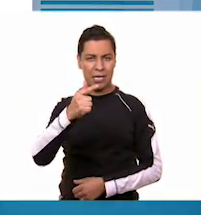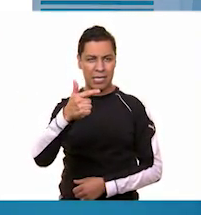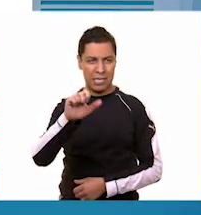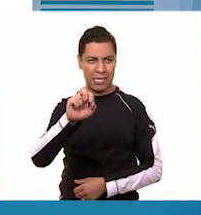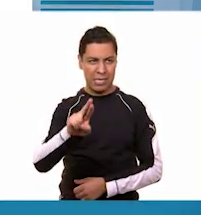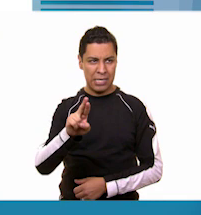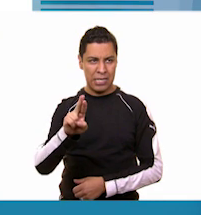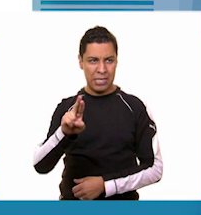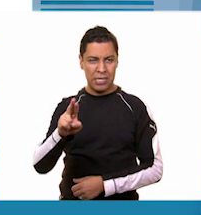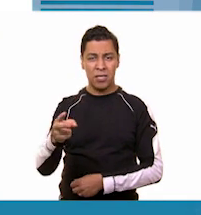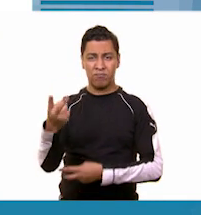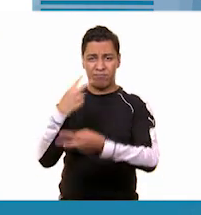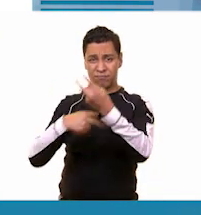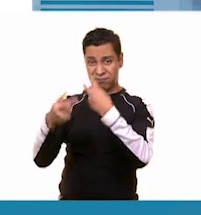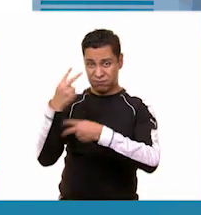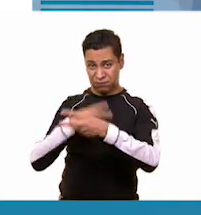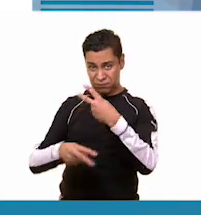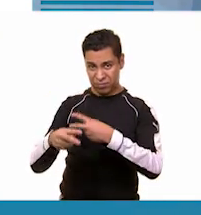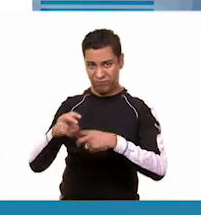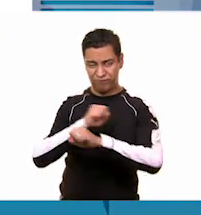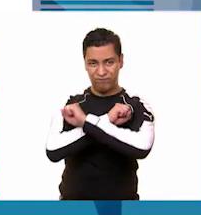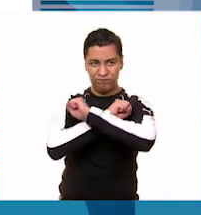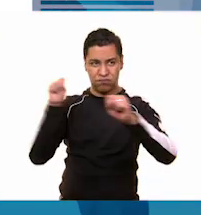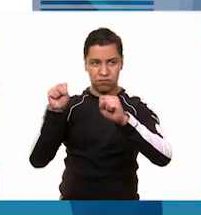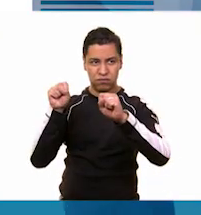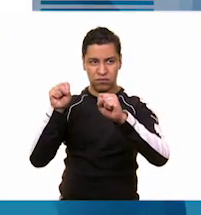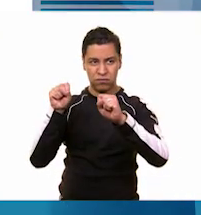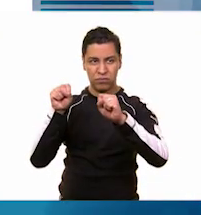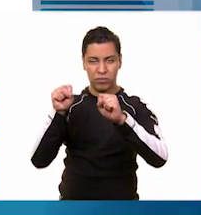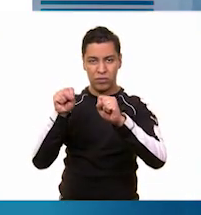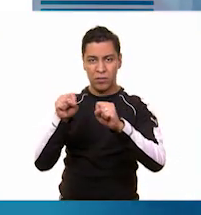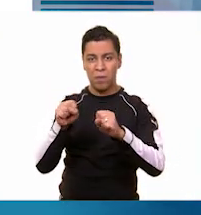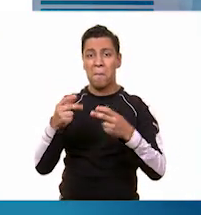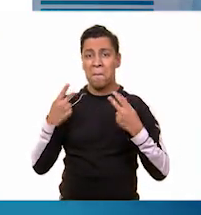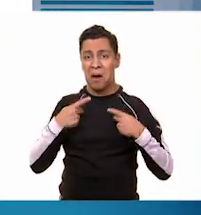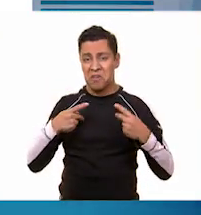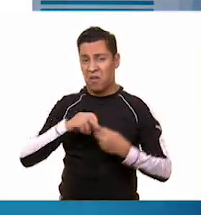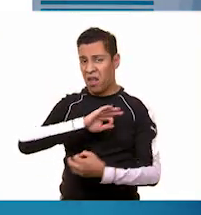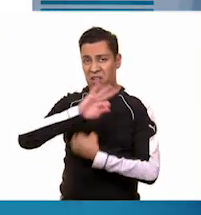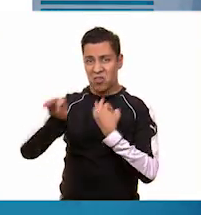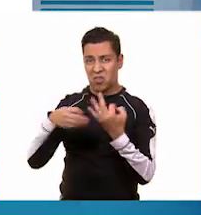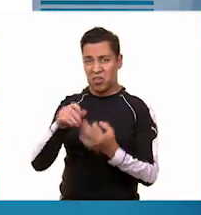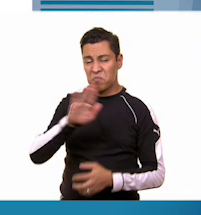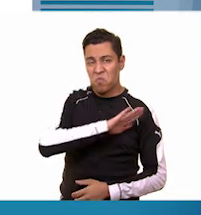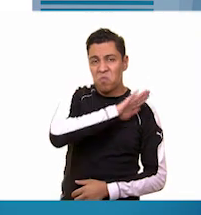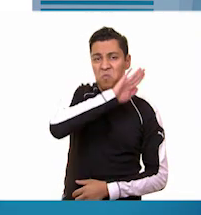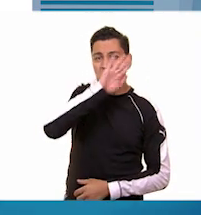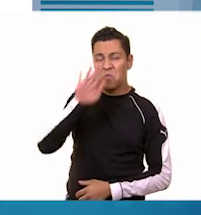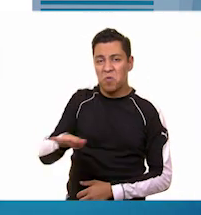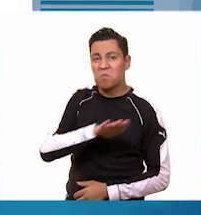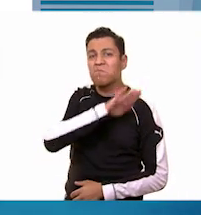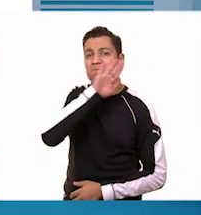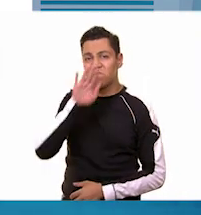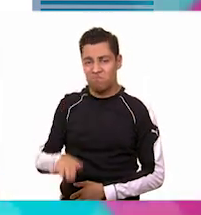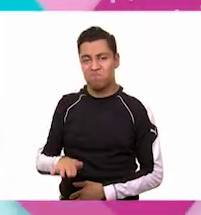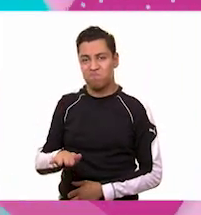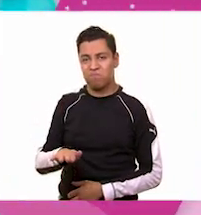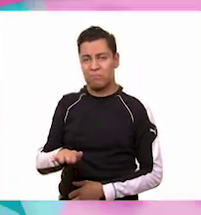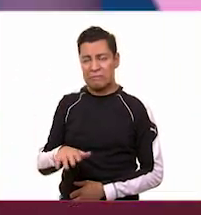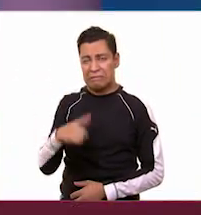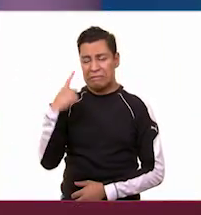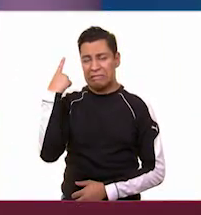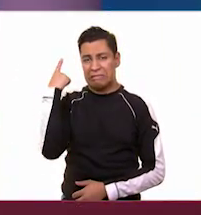la Tierra en 2003. Ambos siniestros cobraron la vida de todos sus tripulantes. Ay, no, qué